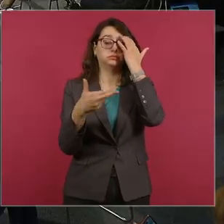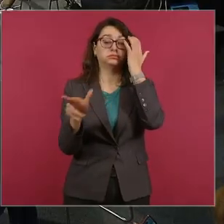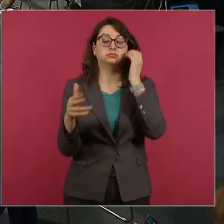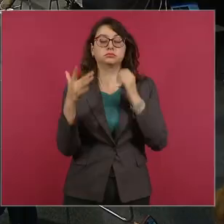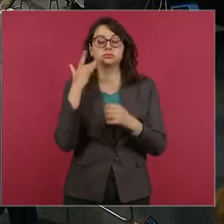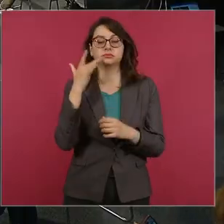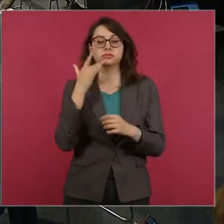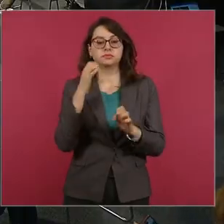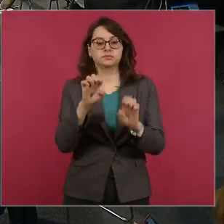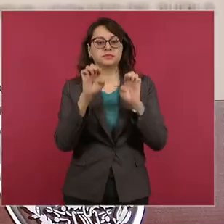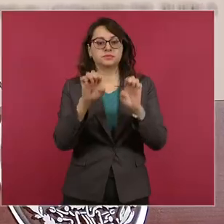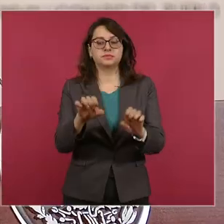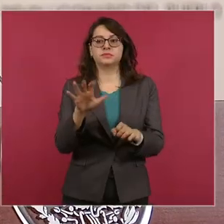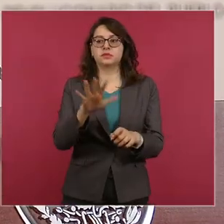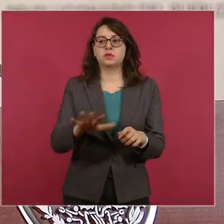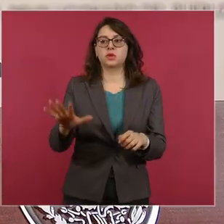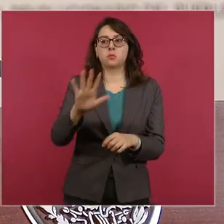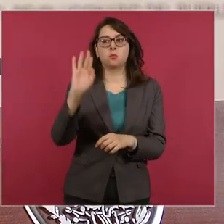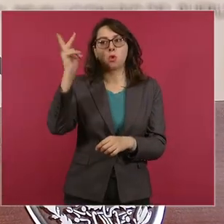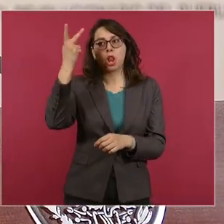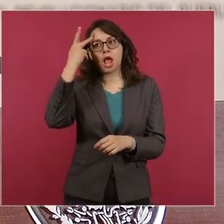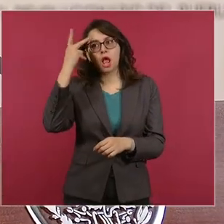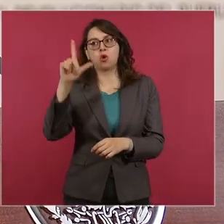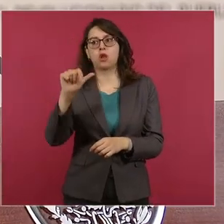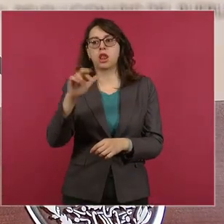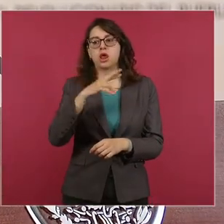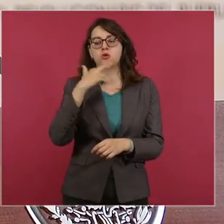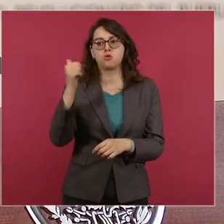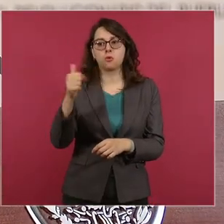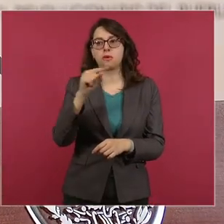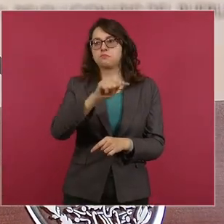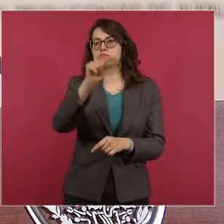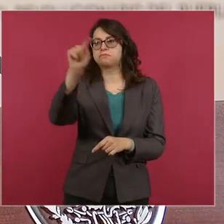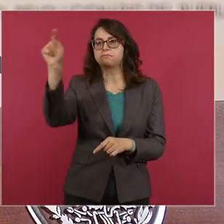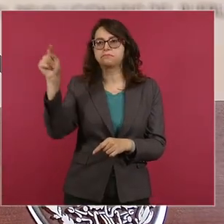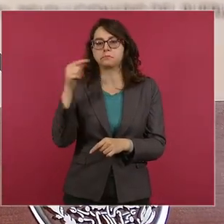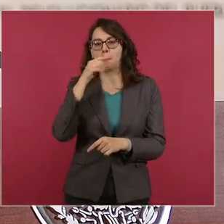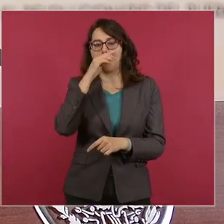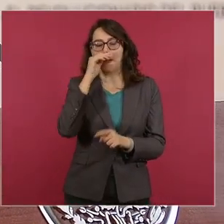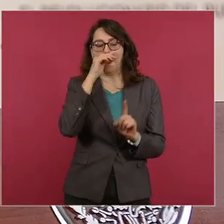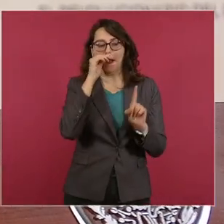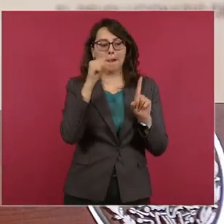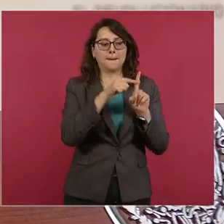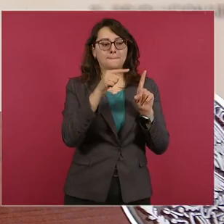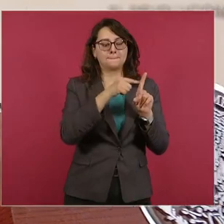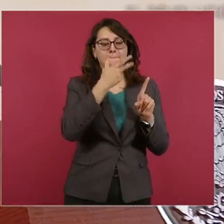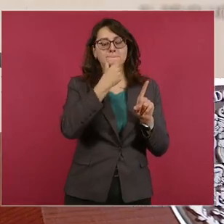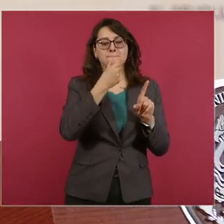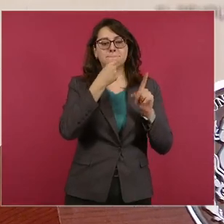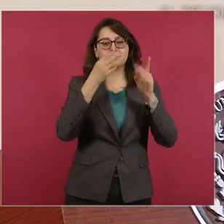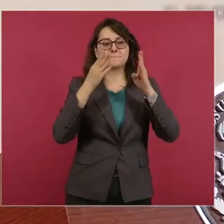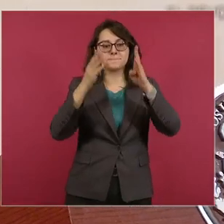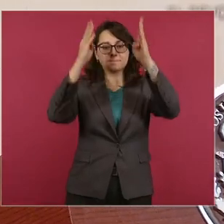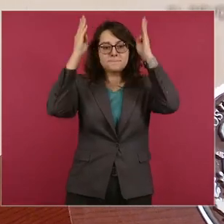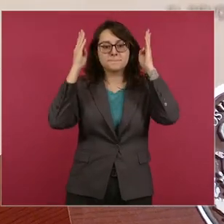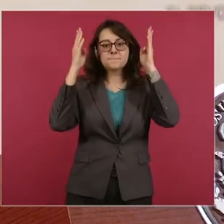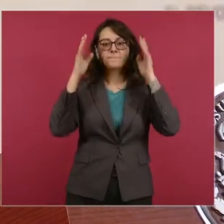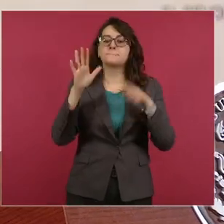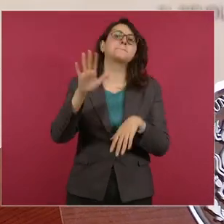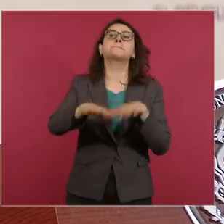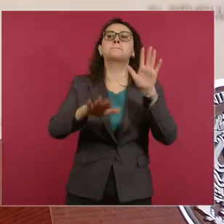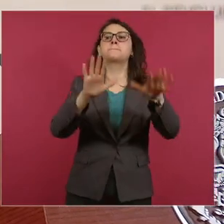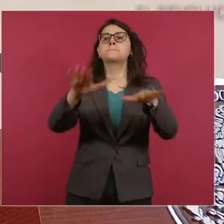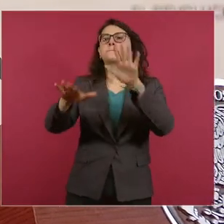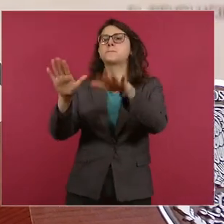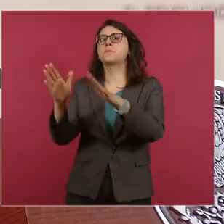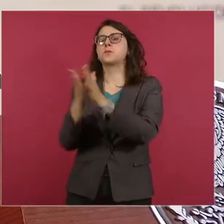en la Roma y demás y les dijo los puso a hacer